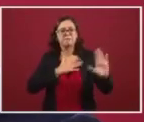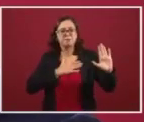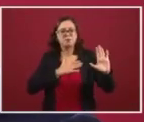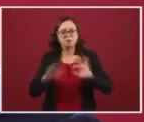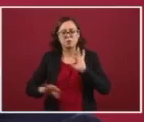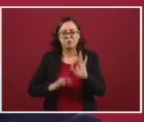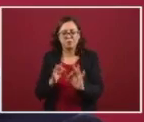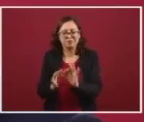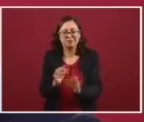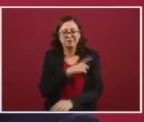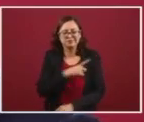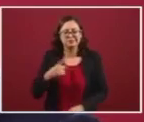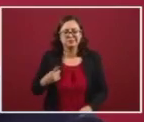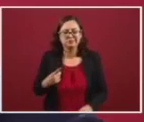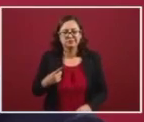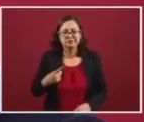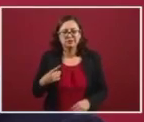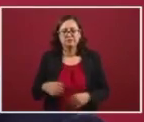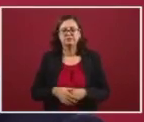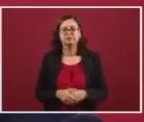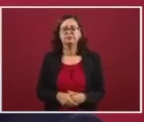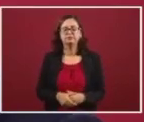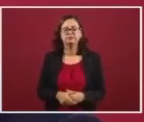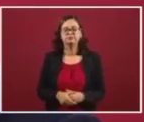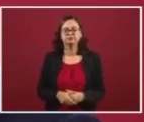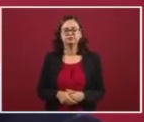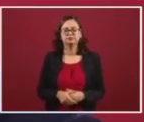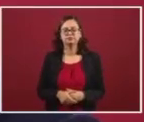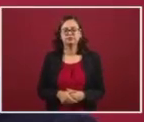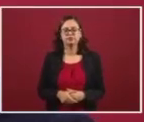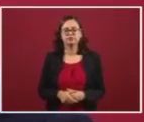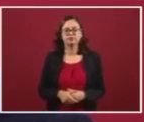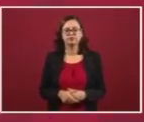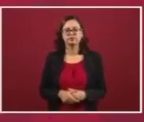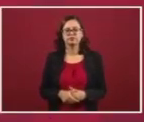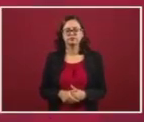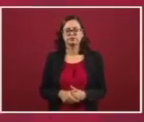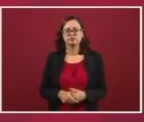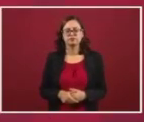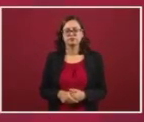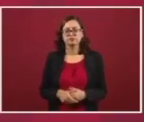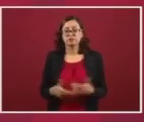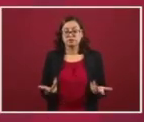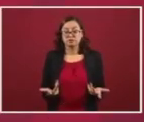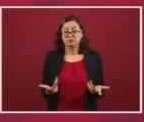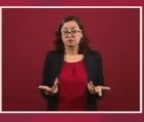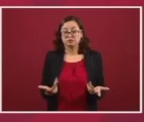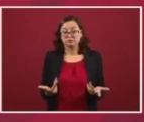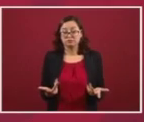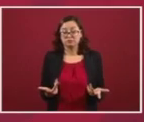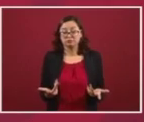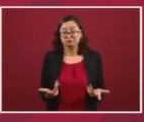el precio de la luz en términos reales. Y para eso